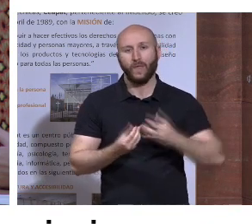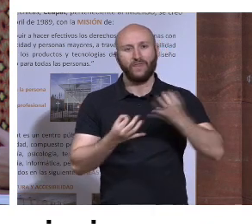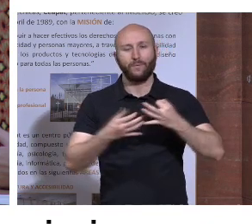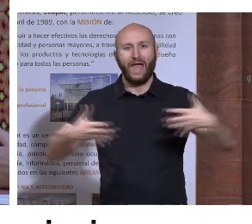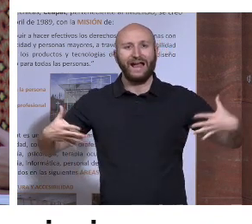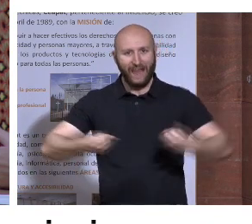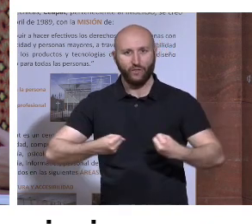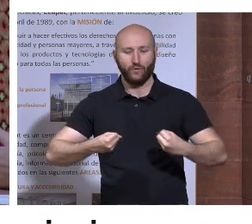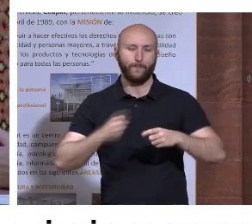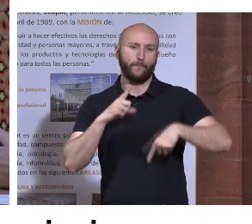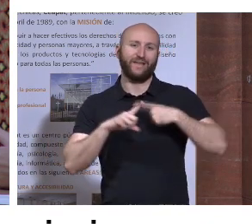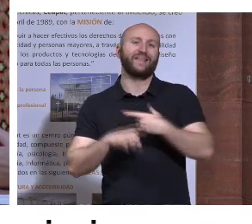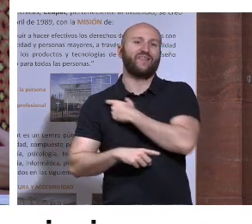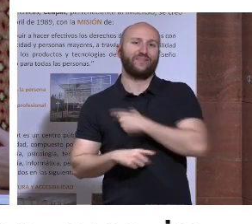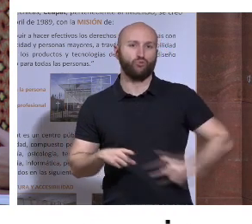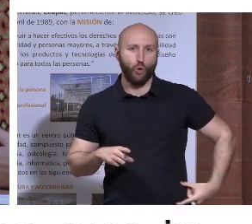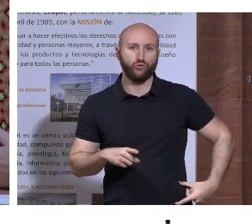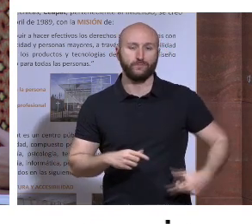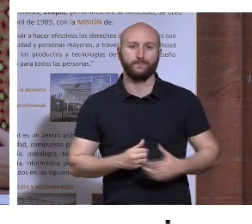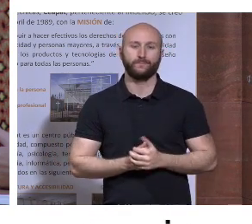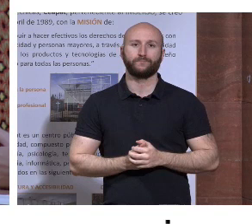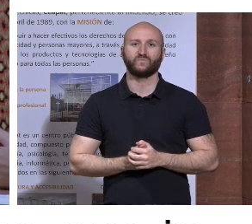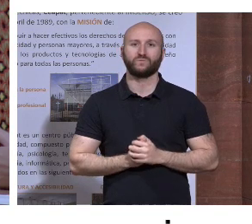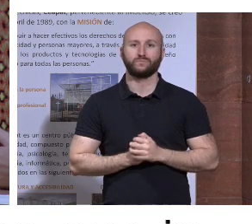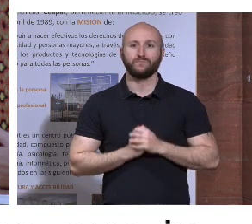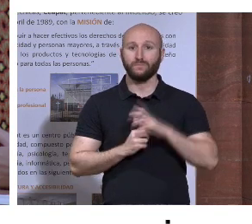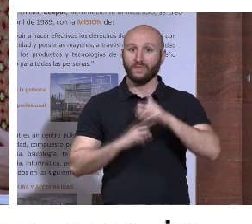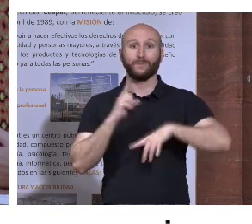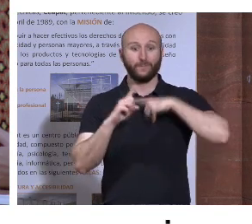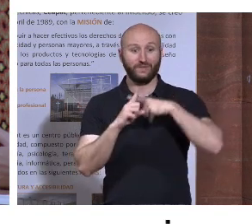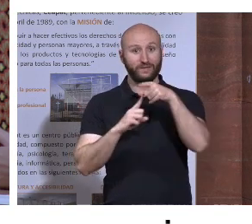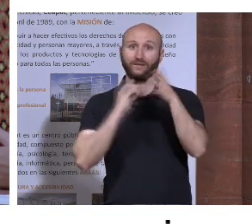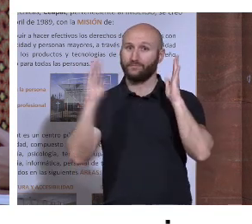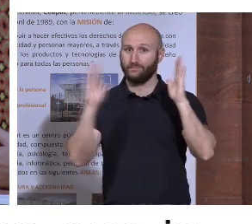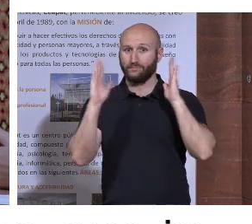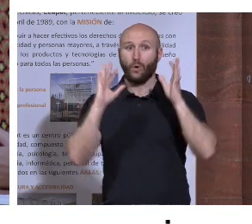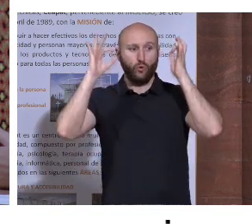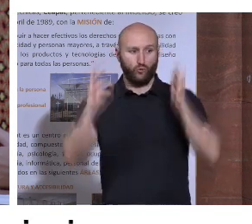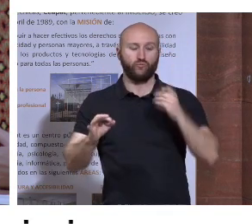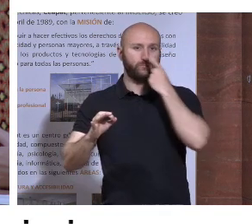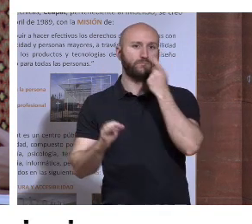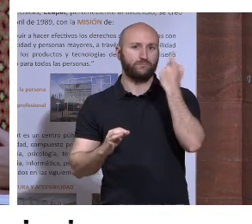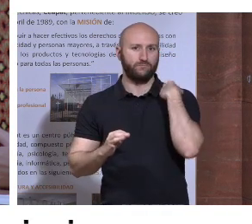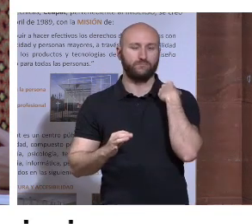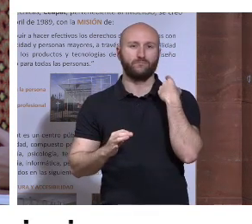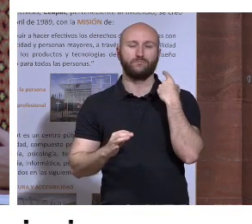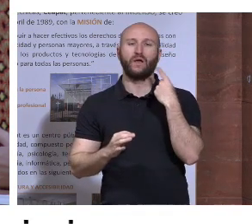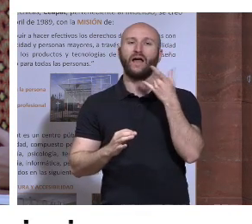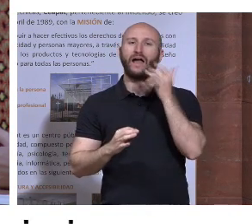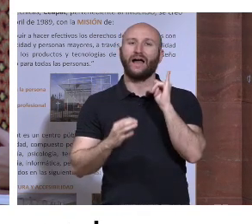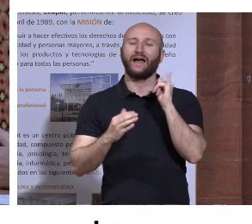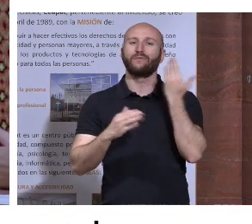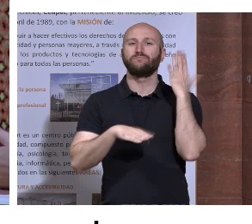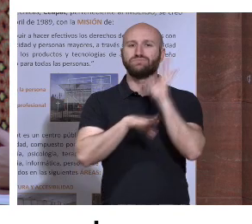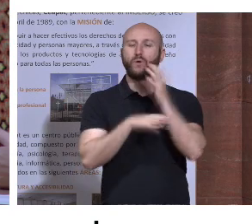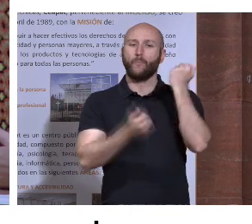con el cinturón para viajar con seguridad. Además, en ese momento, que fue el año pasado, contábamos en la exposición con un